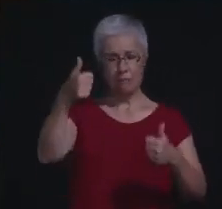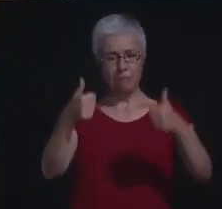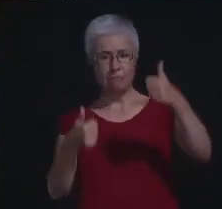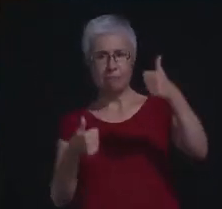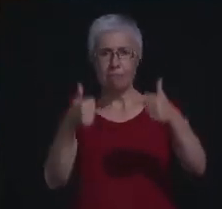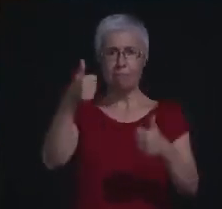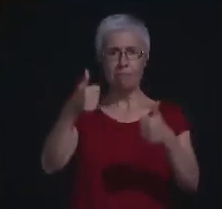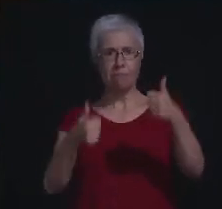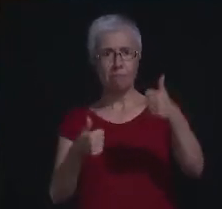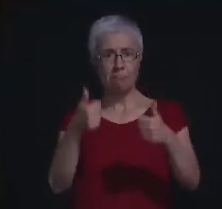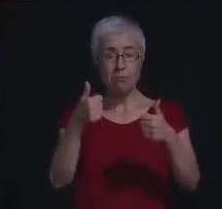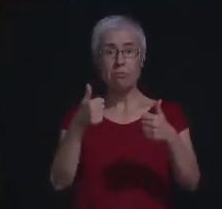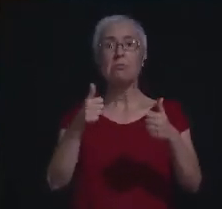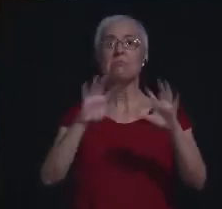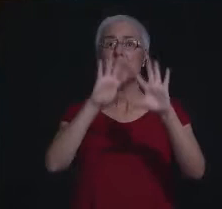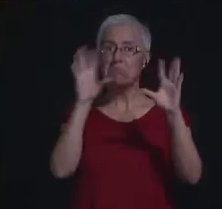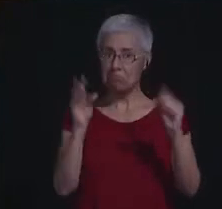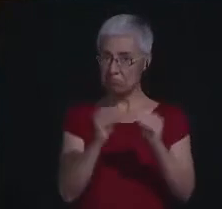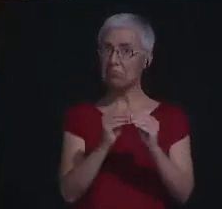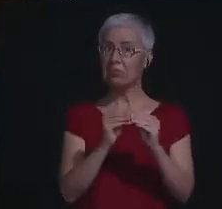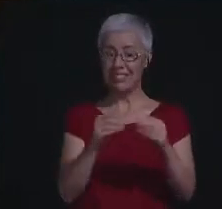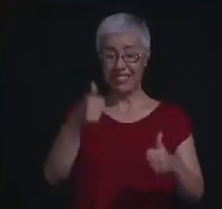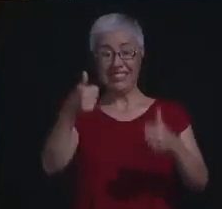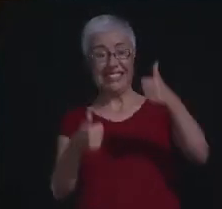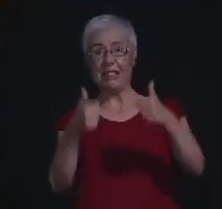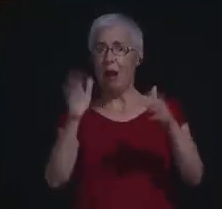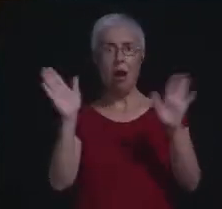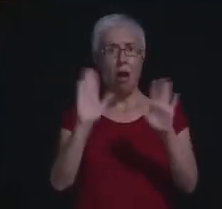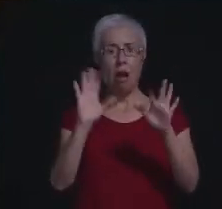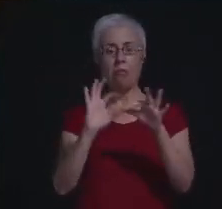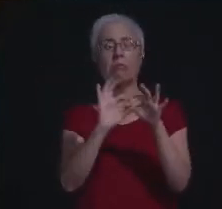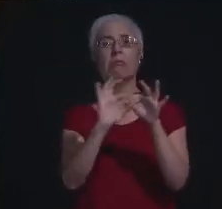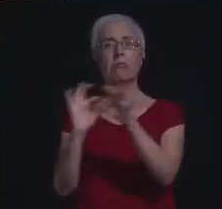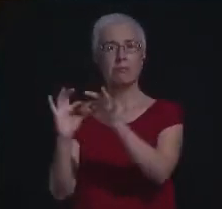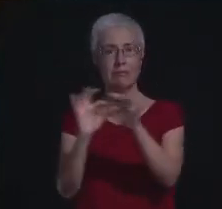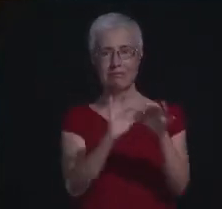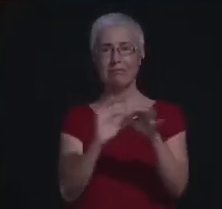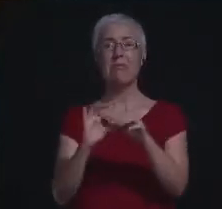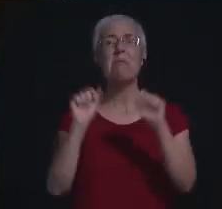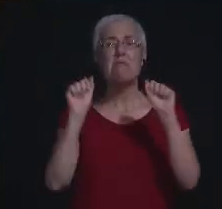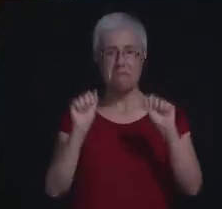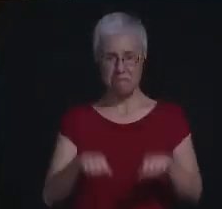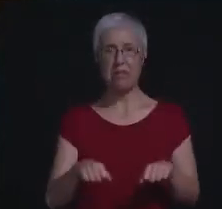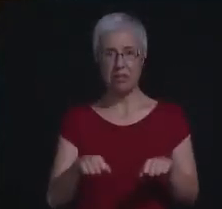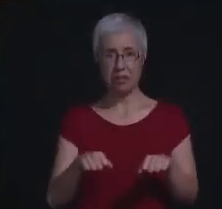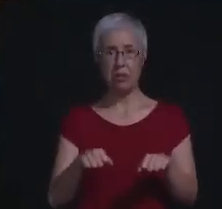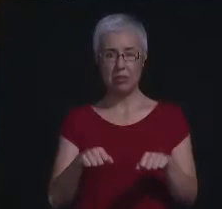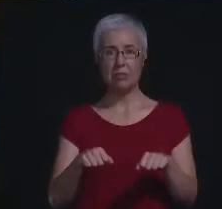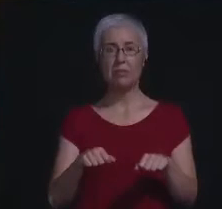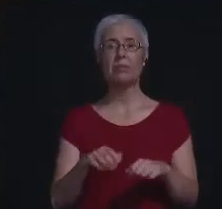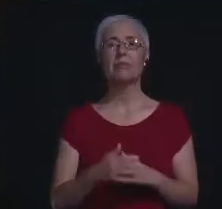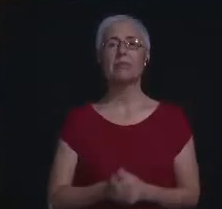sobre la mesa de que no es necesario escoger, sino todo lo contrario, que una compañía bien gestionada será rentable y cambiará el